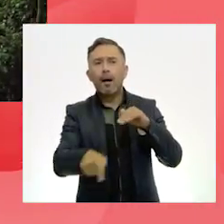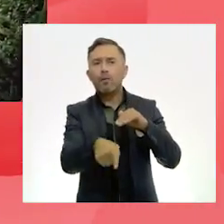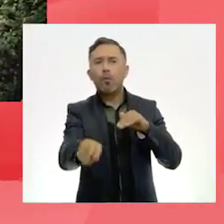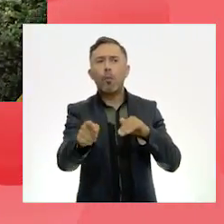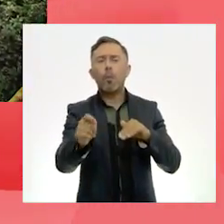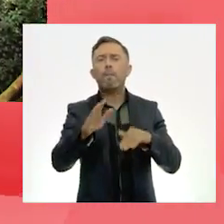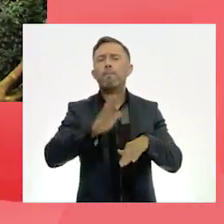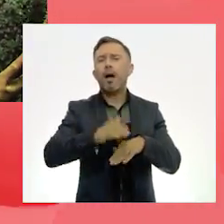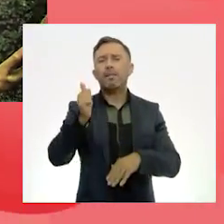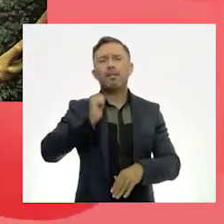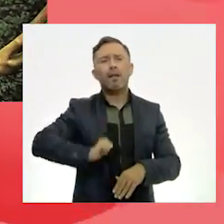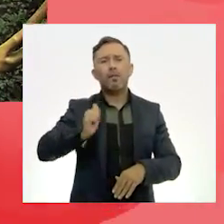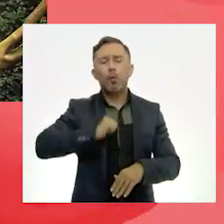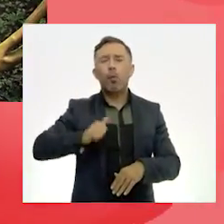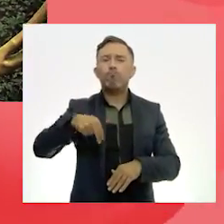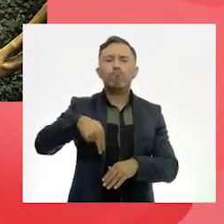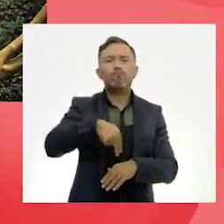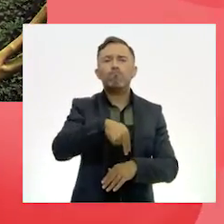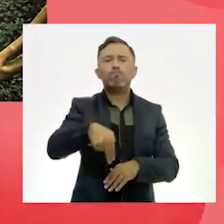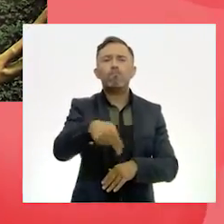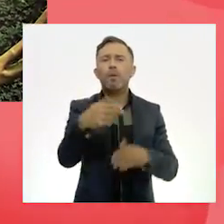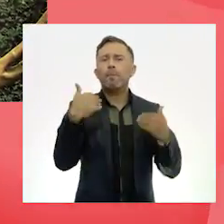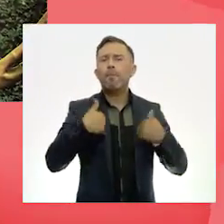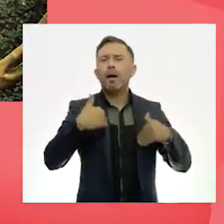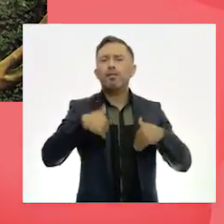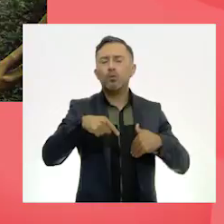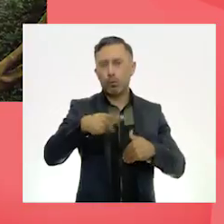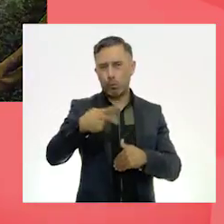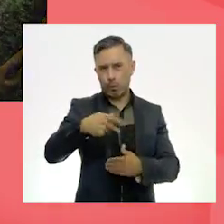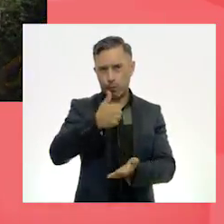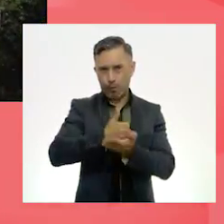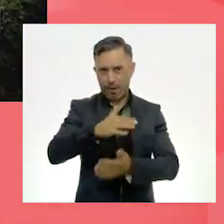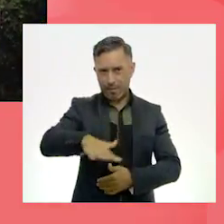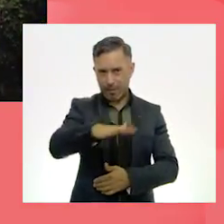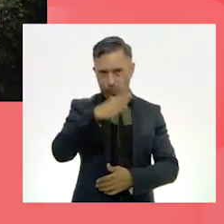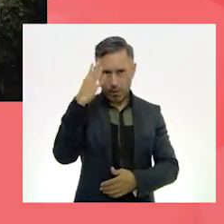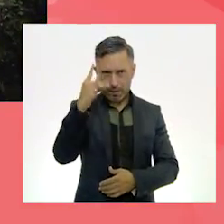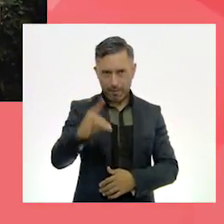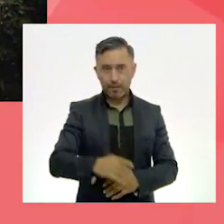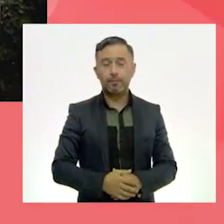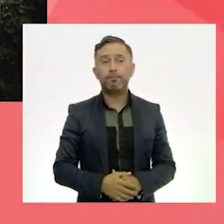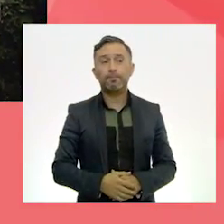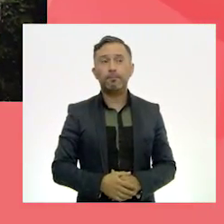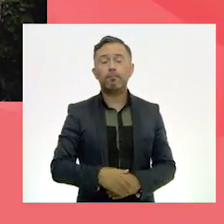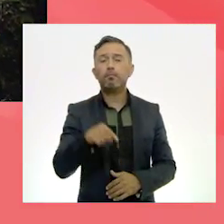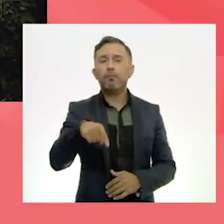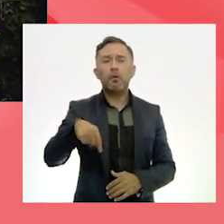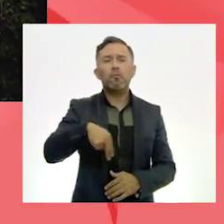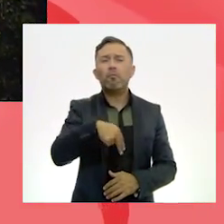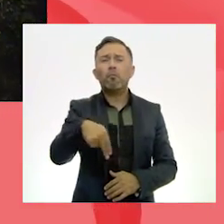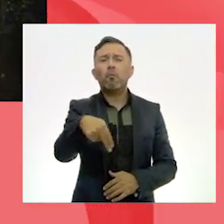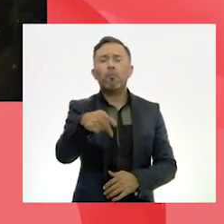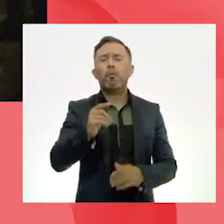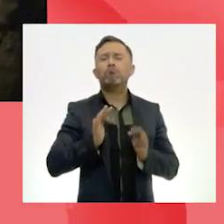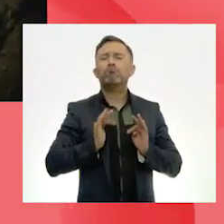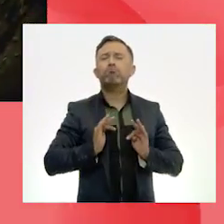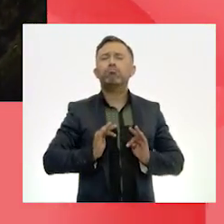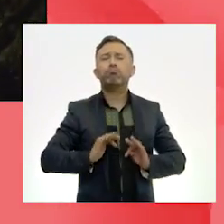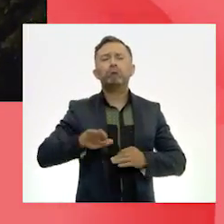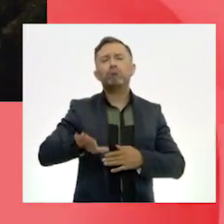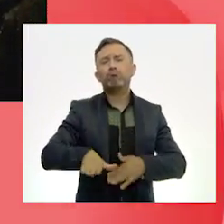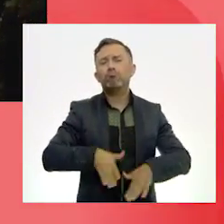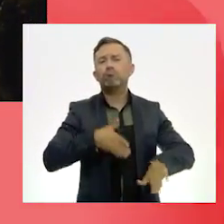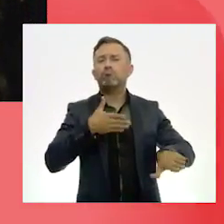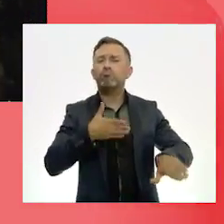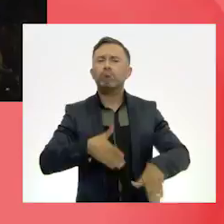más antiguos y de mayor tradición en la ciudad de Cuernavaca. En él puedes disfrutar de una tranquila caminata admirando